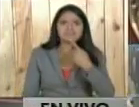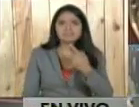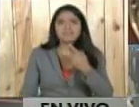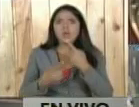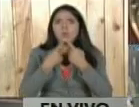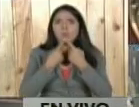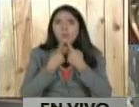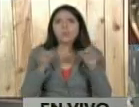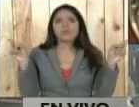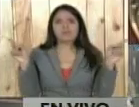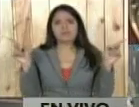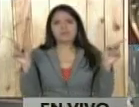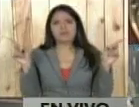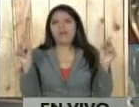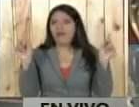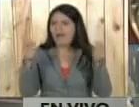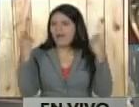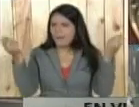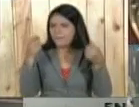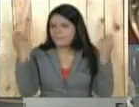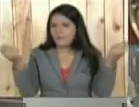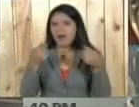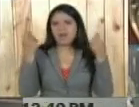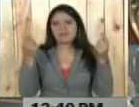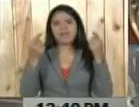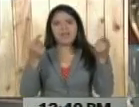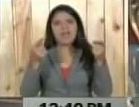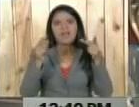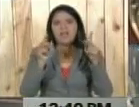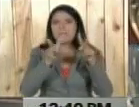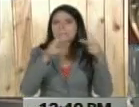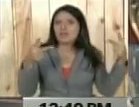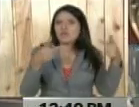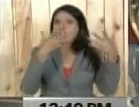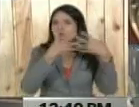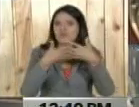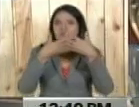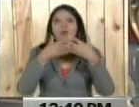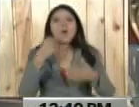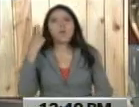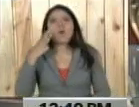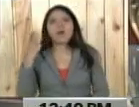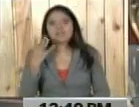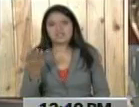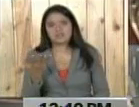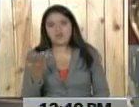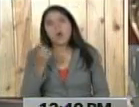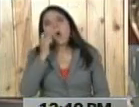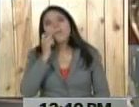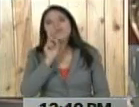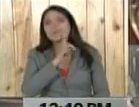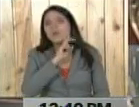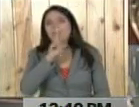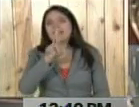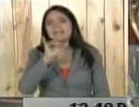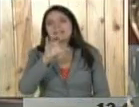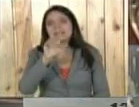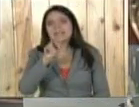públicamente. Campañas en el New York Times, campañas desde Washington. Un señor llamado Ricardo